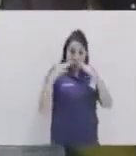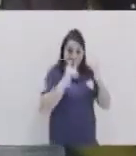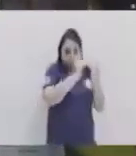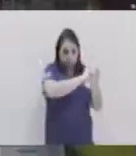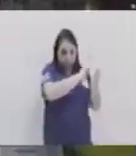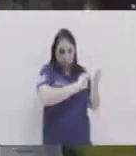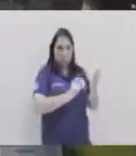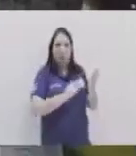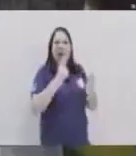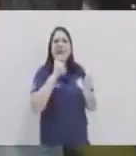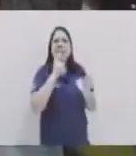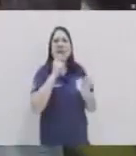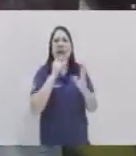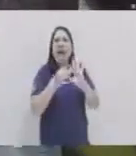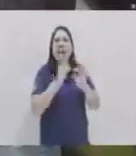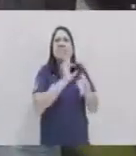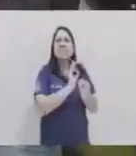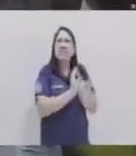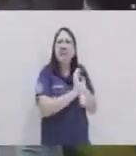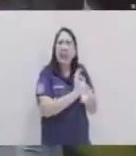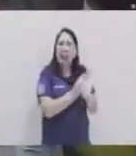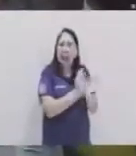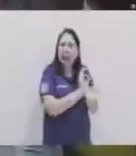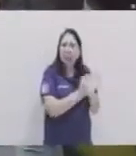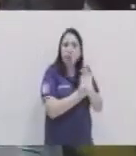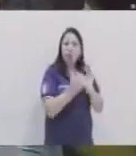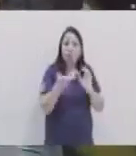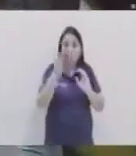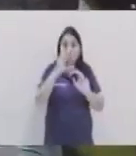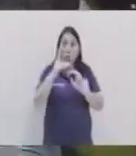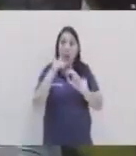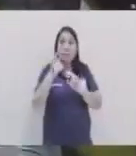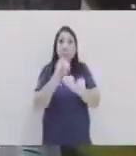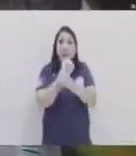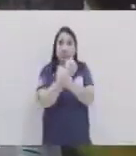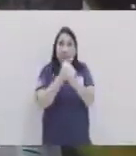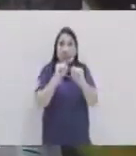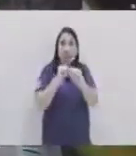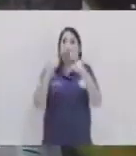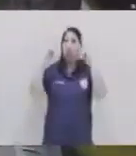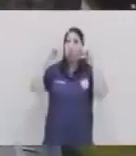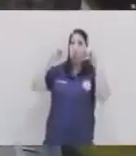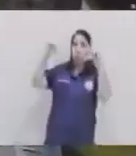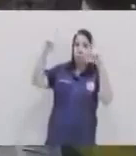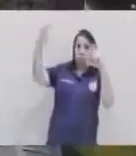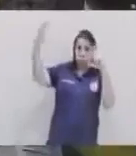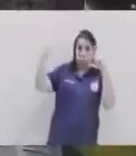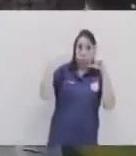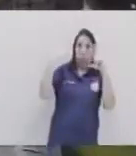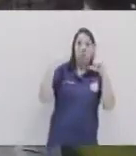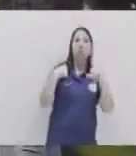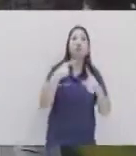batallaran entre ellos, para luego sacrificarlos al sol, que era la deidad que ellos